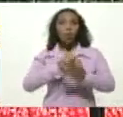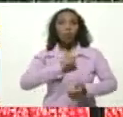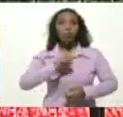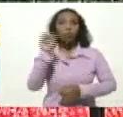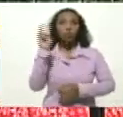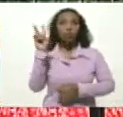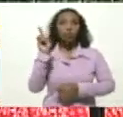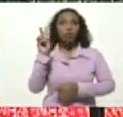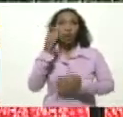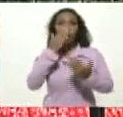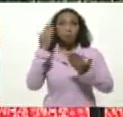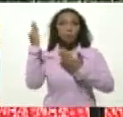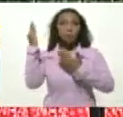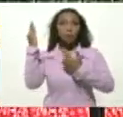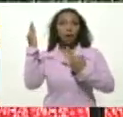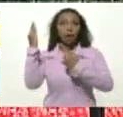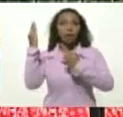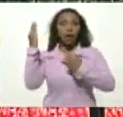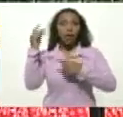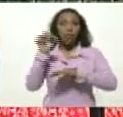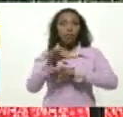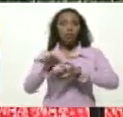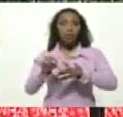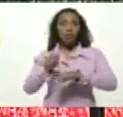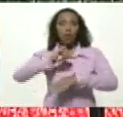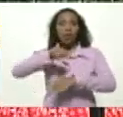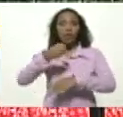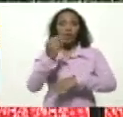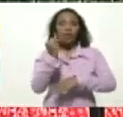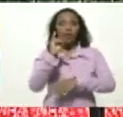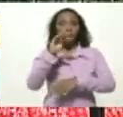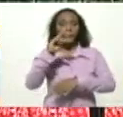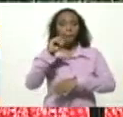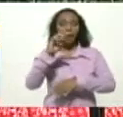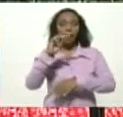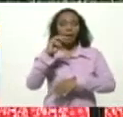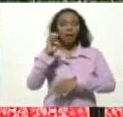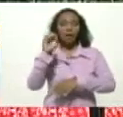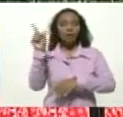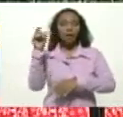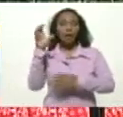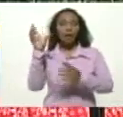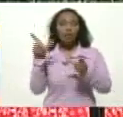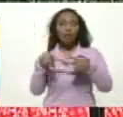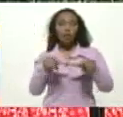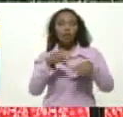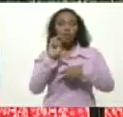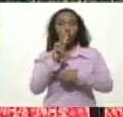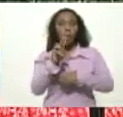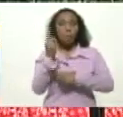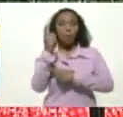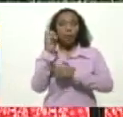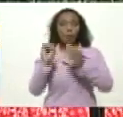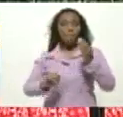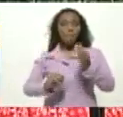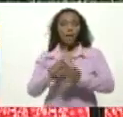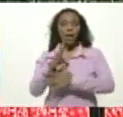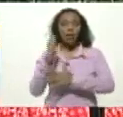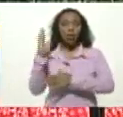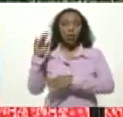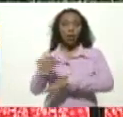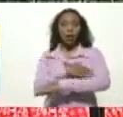Venezuela. Allá están ellos en el municipio Jiménez, en el sector 2 de Primero de Mayo,